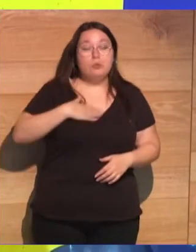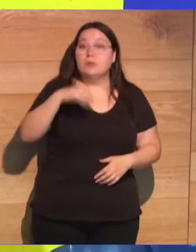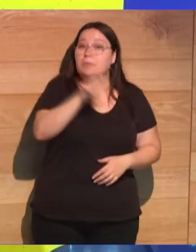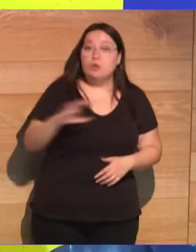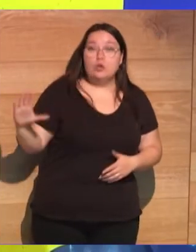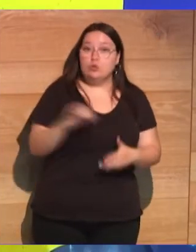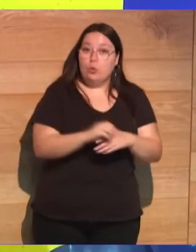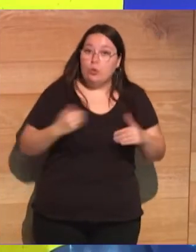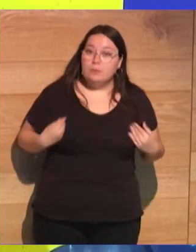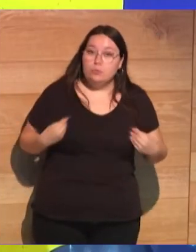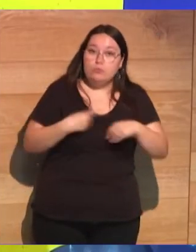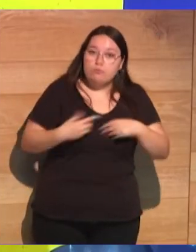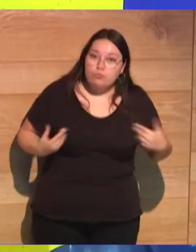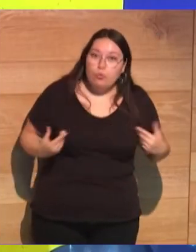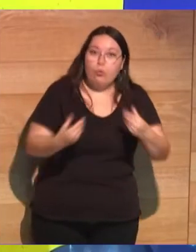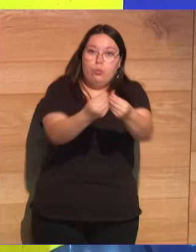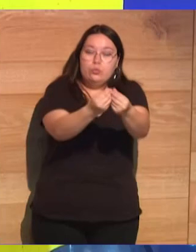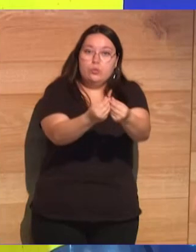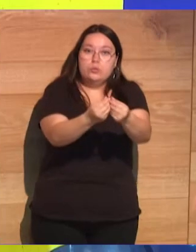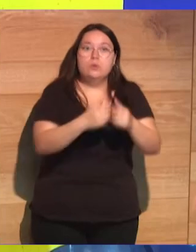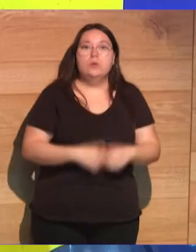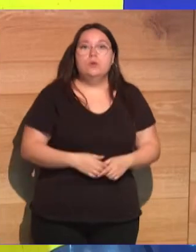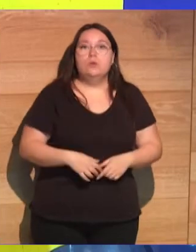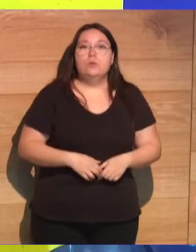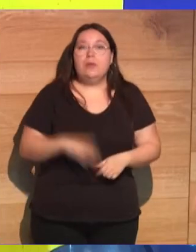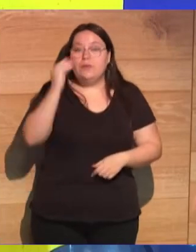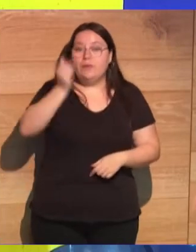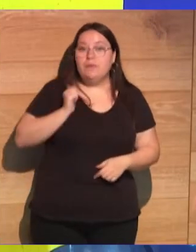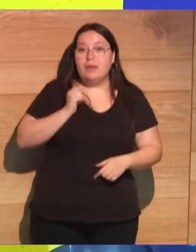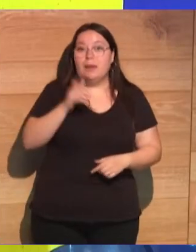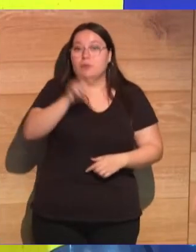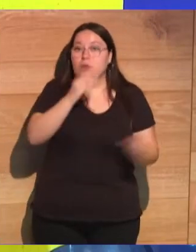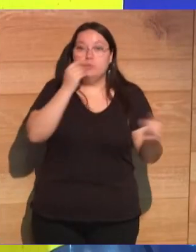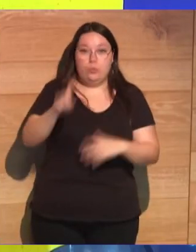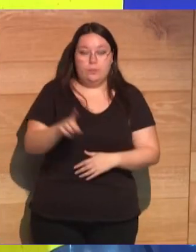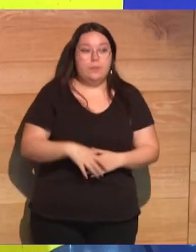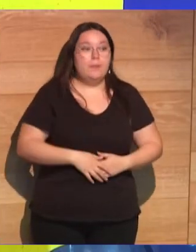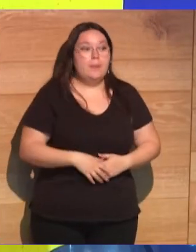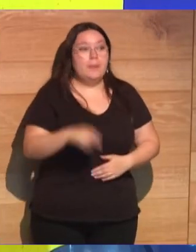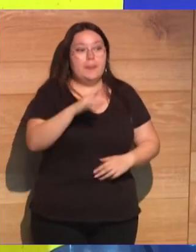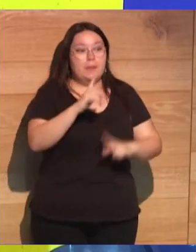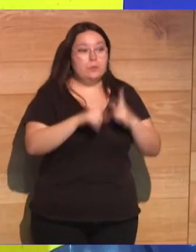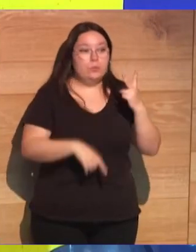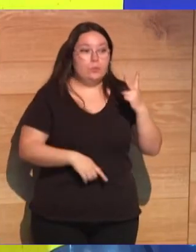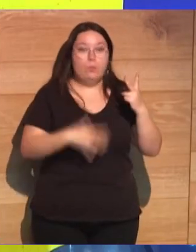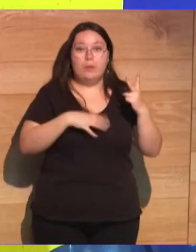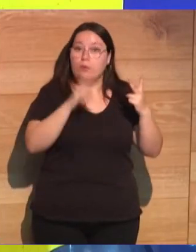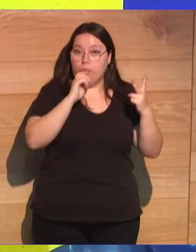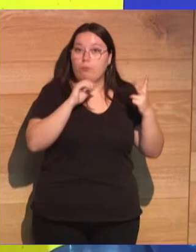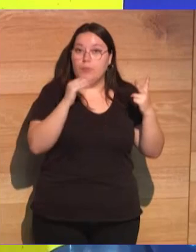que no pensemos en una inteligencia artificial para sustituir a las personas. Y en segundo lugar, quizás más